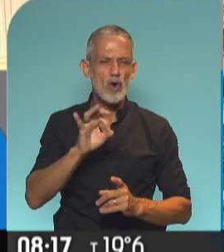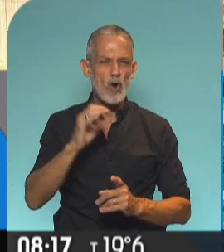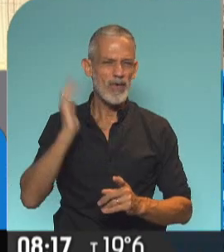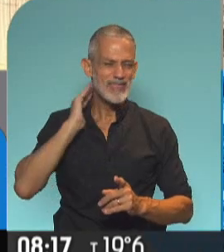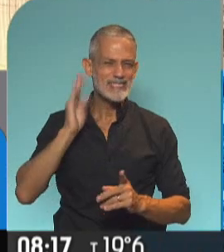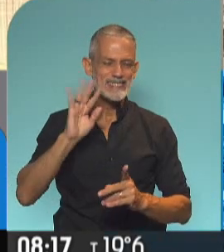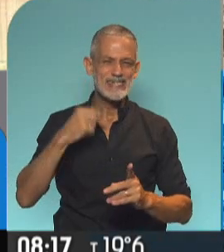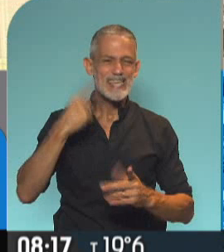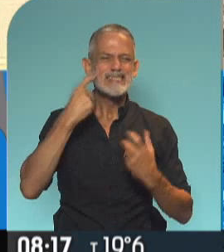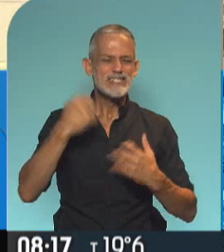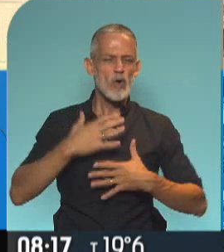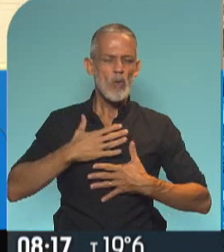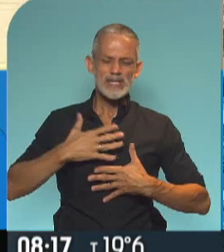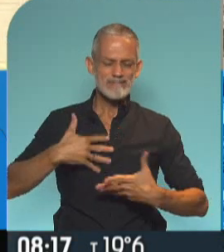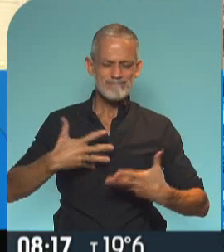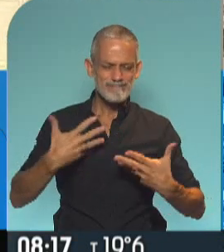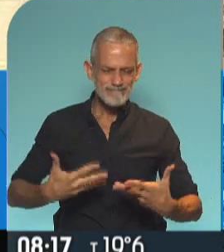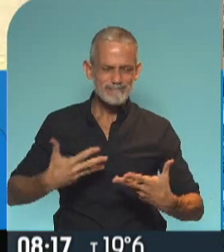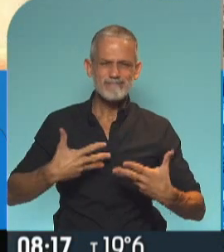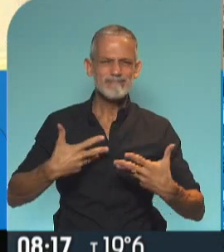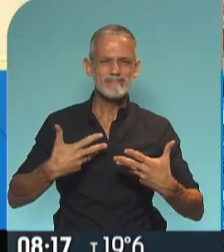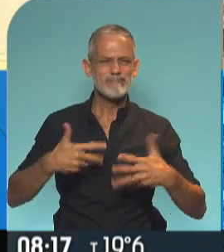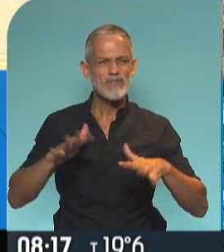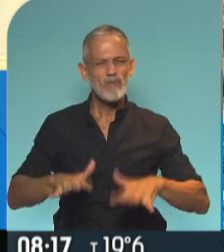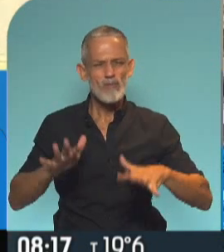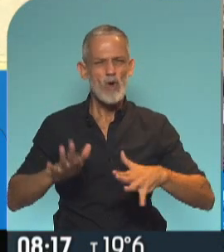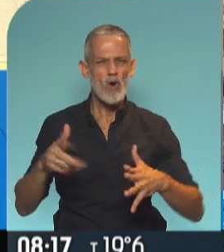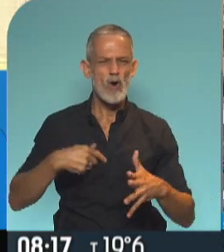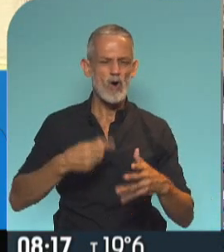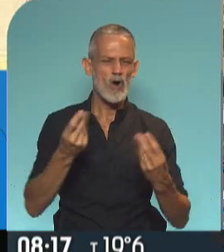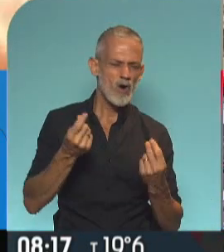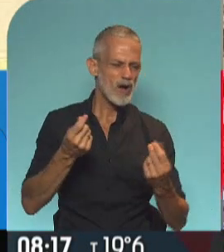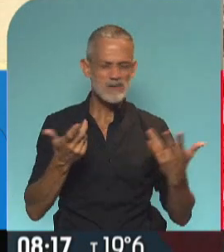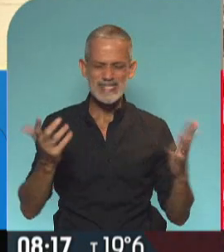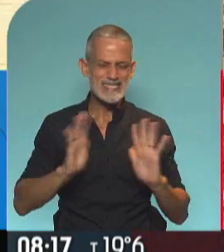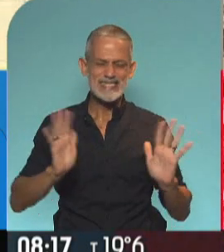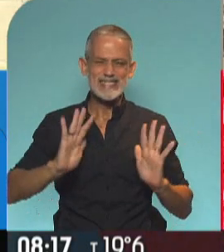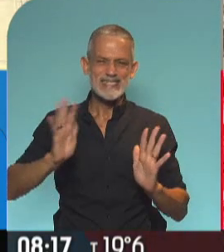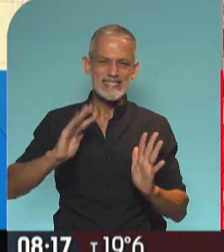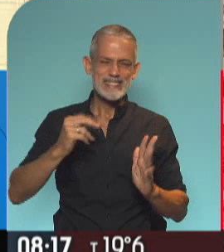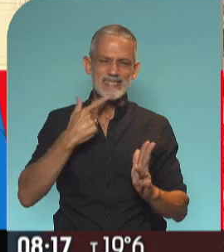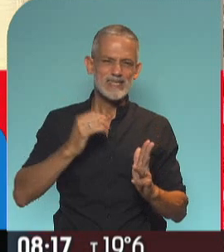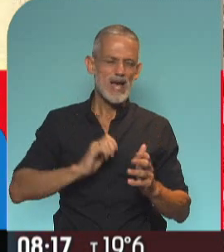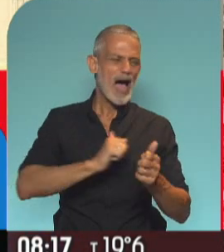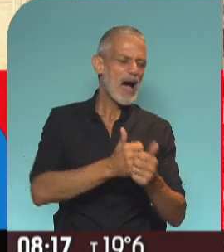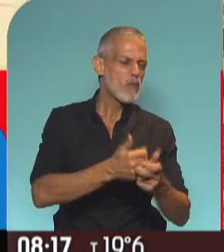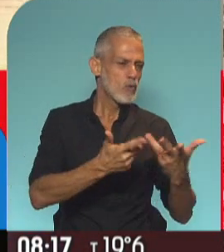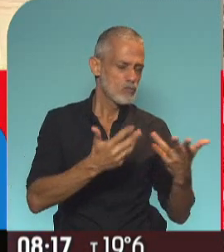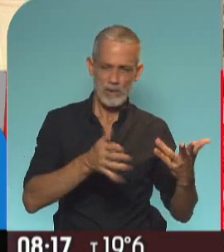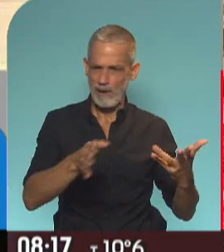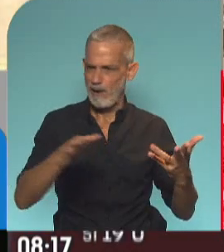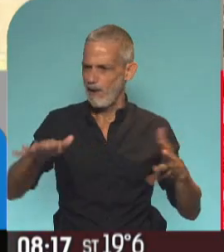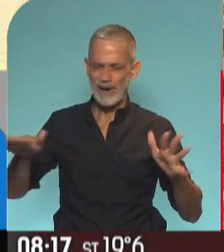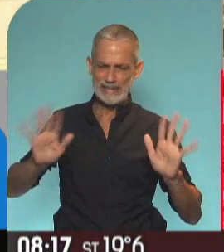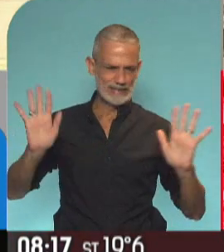cuenta que no podía, no tenía fuerzas, no podía manejar lo económico, el abuso sexual, la